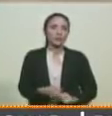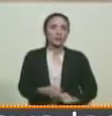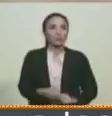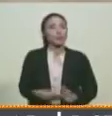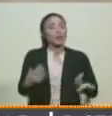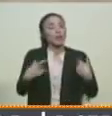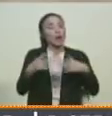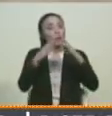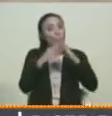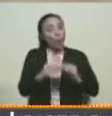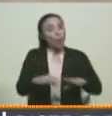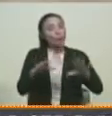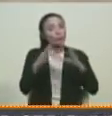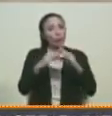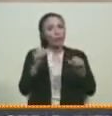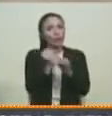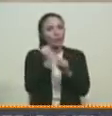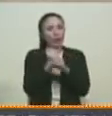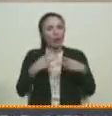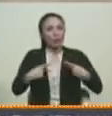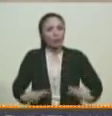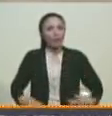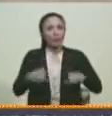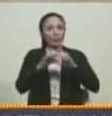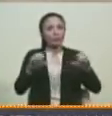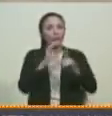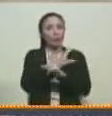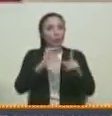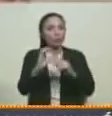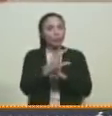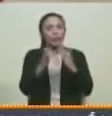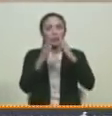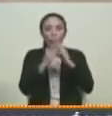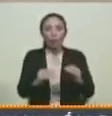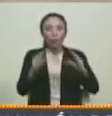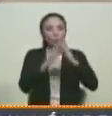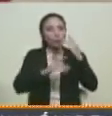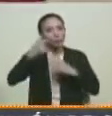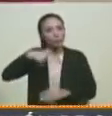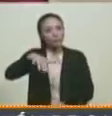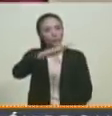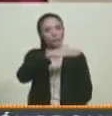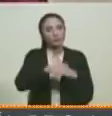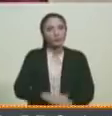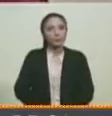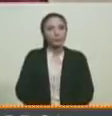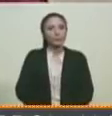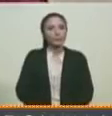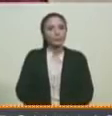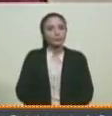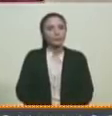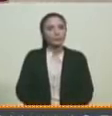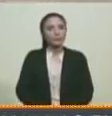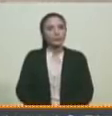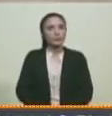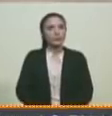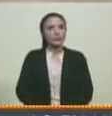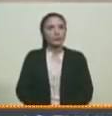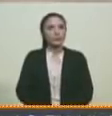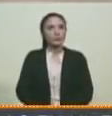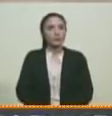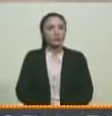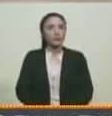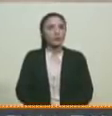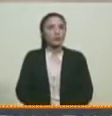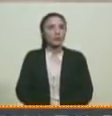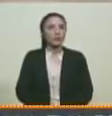las condiciones de trabajo, de vida, educación, cultura de la gente. Todo. Tenemos la visión. Una